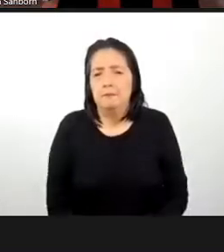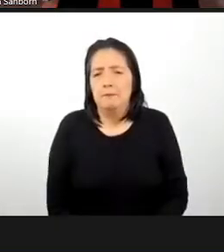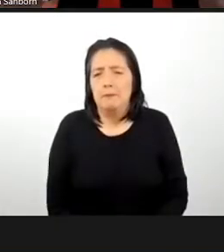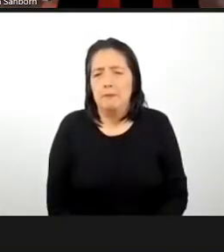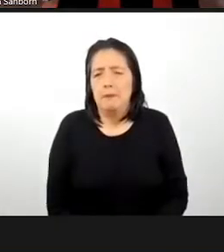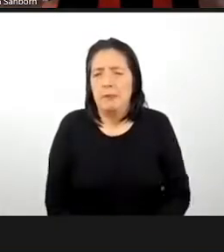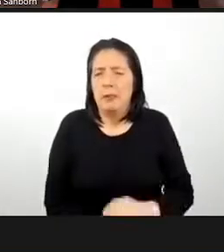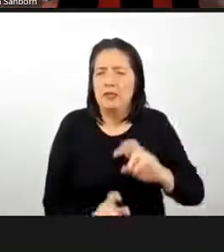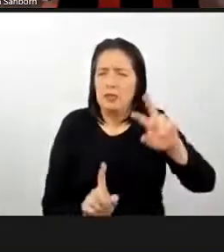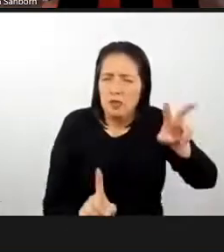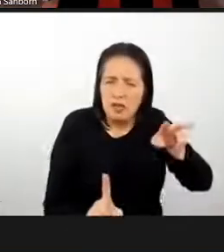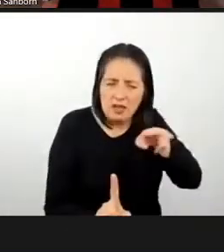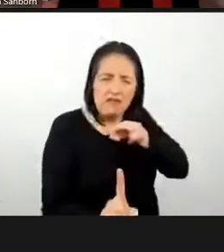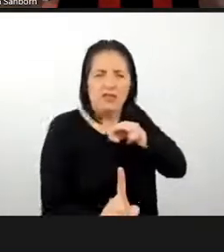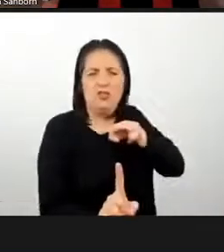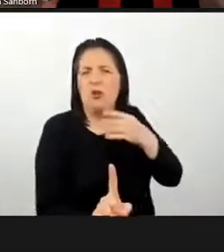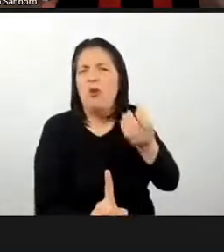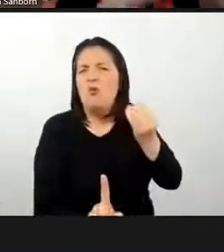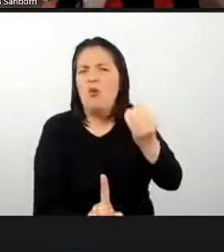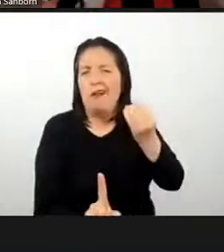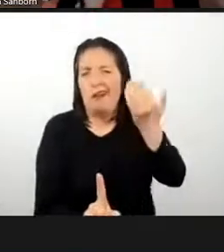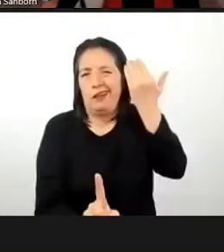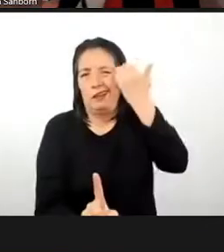desde una visión demasiado antigua, ¿no?